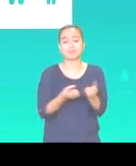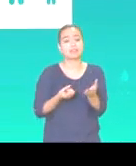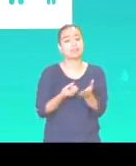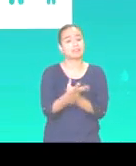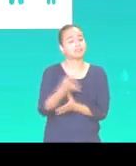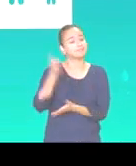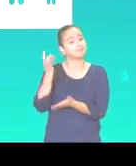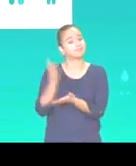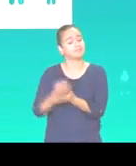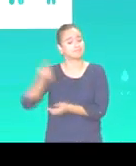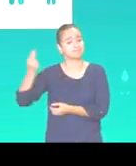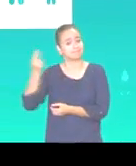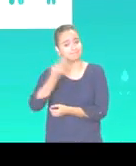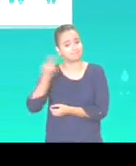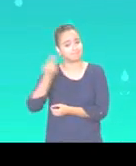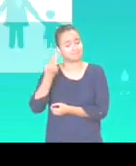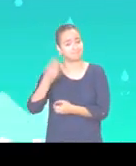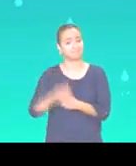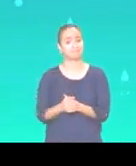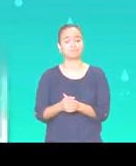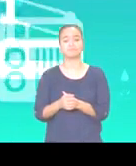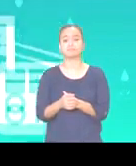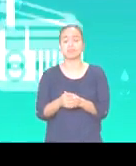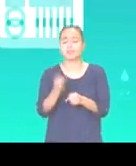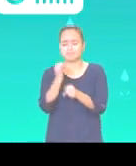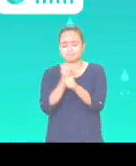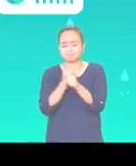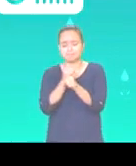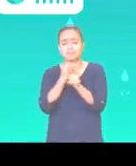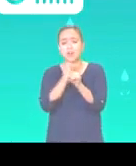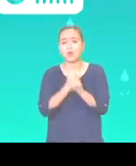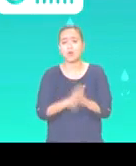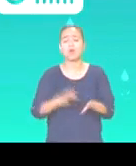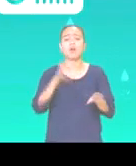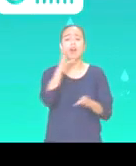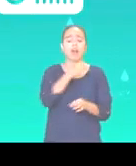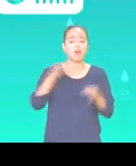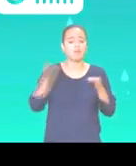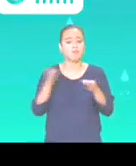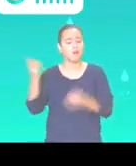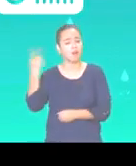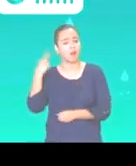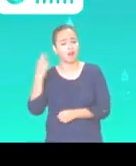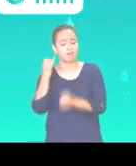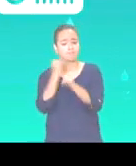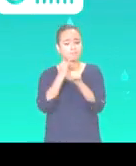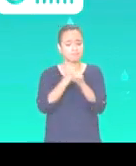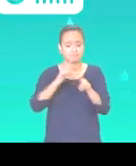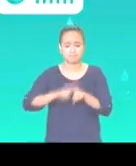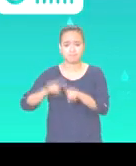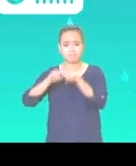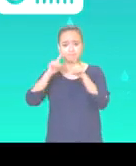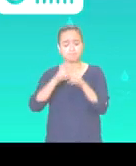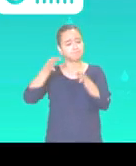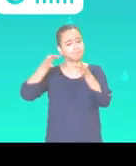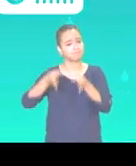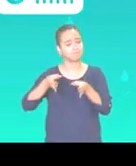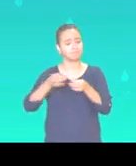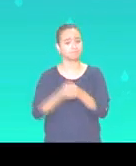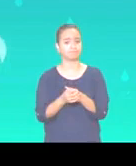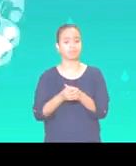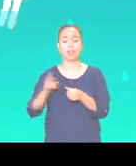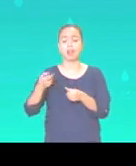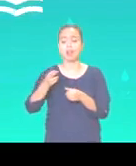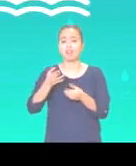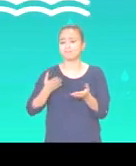y salgamos solo en caso necesario. Mantengámonos informados de las condiciones climáticas por la radio o redes sociales oficiales.